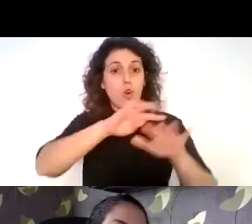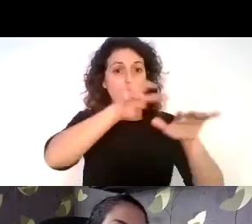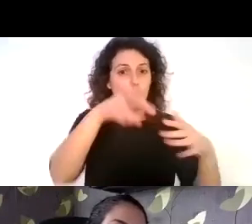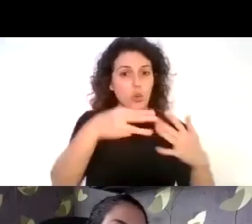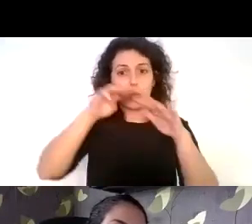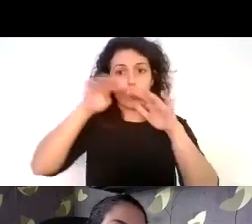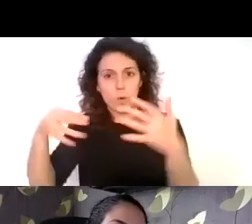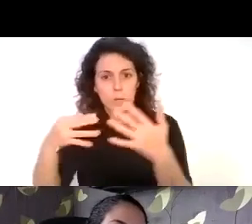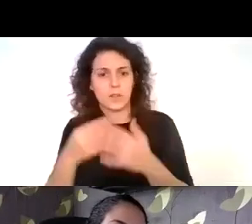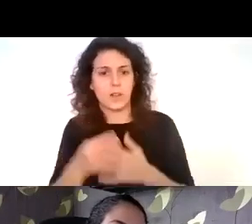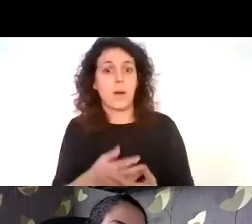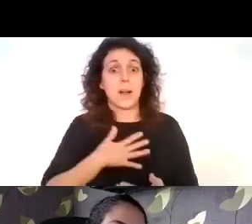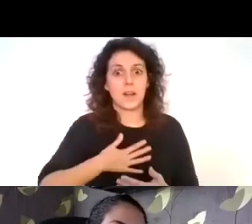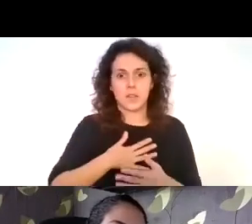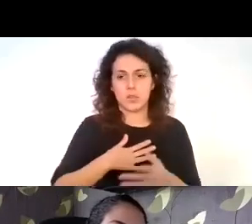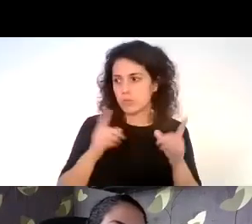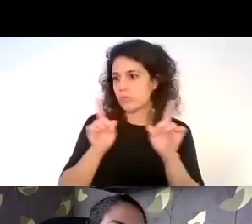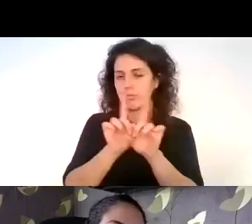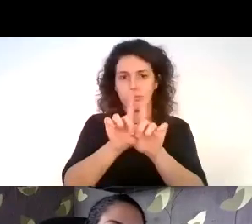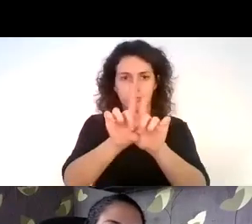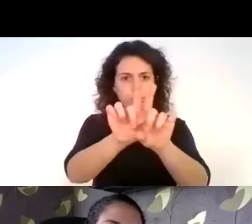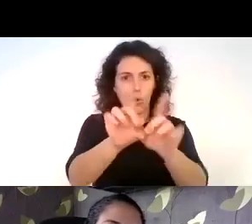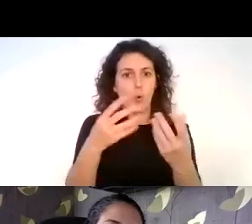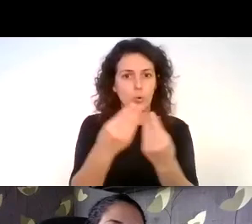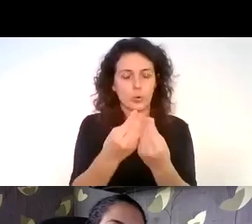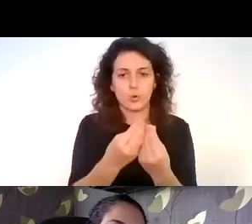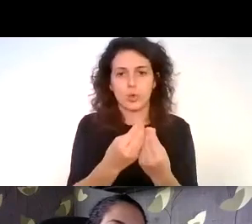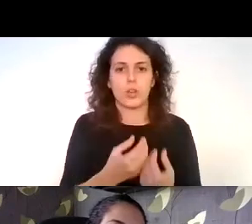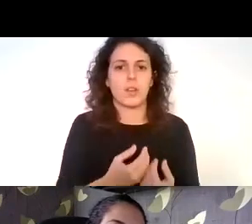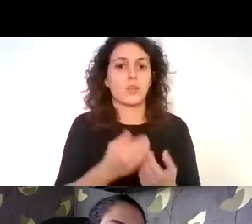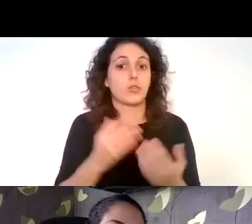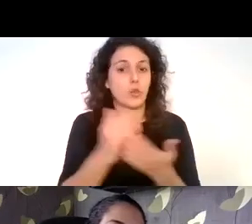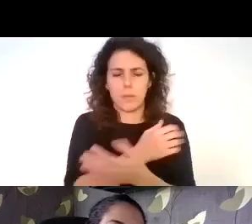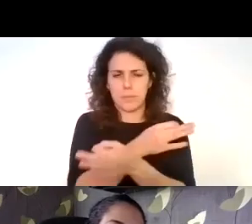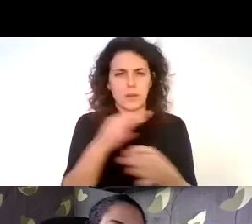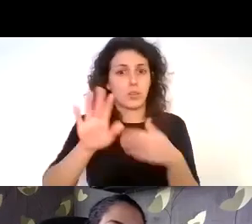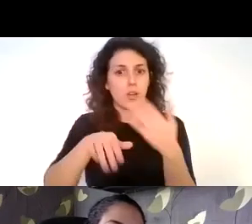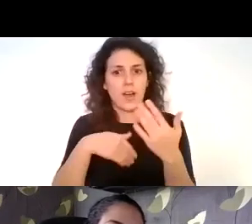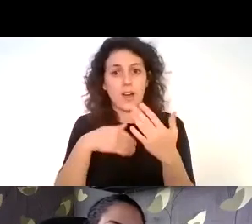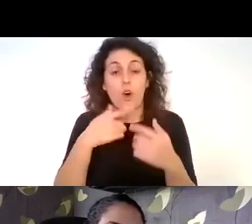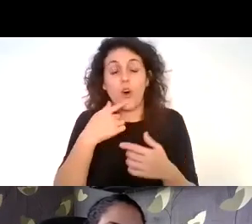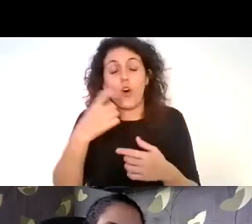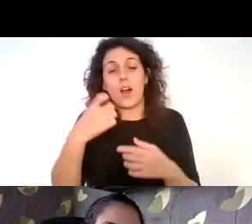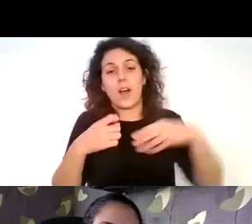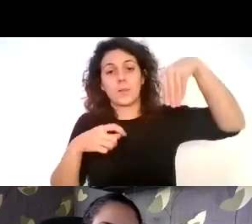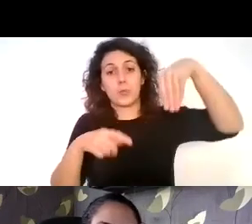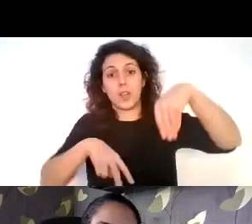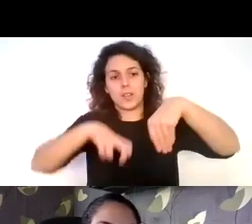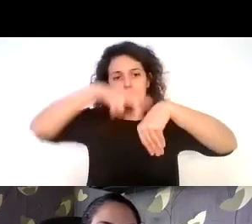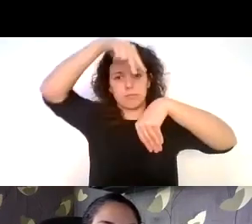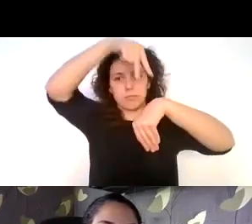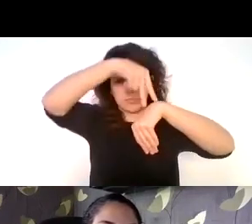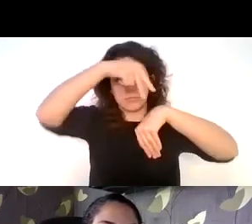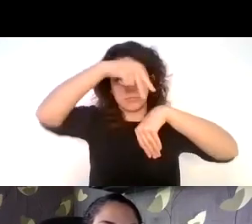maravilloso poderlos acompañar en esta travesía. Todo hasta el momento ha sido excelente. Esperamos llegar arriba. La caminata es apoyada